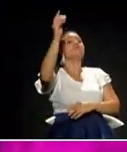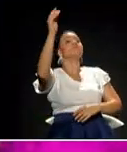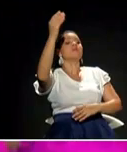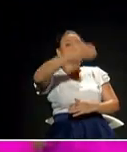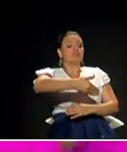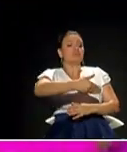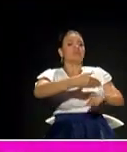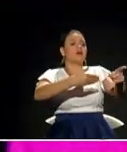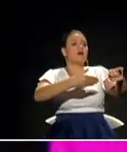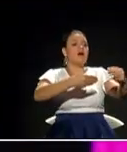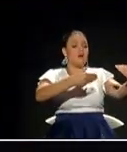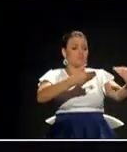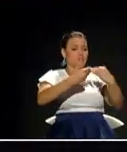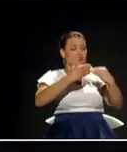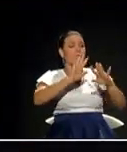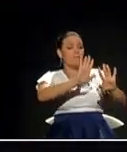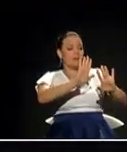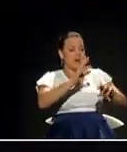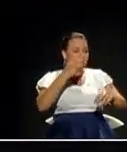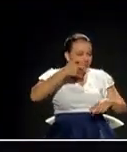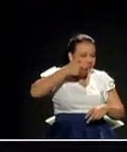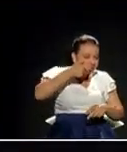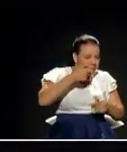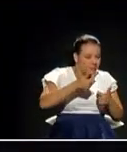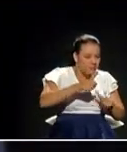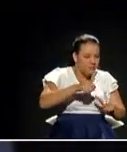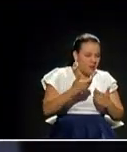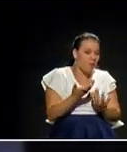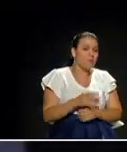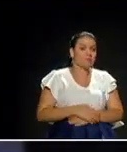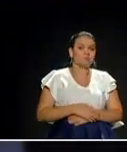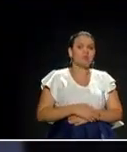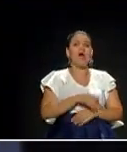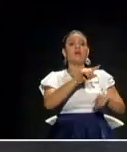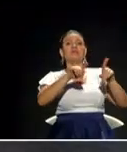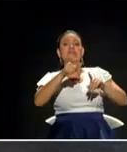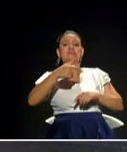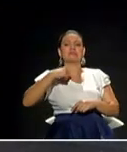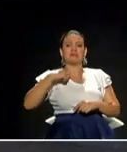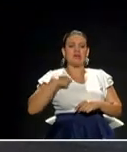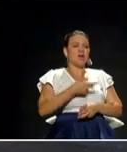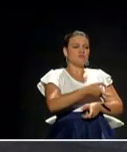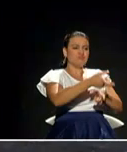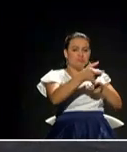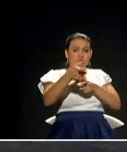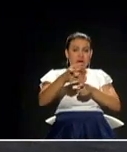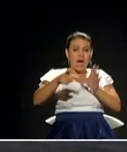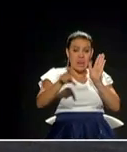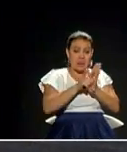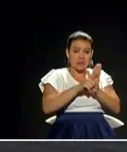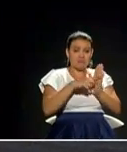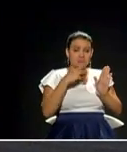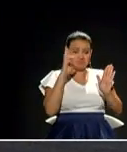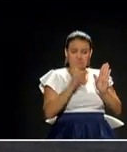tener más de un millón de armas ilegales y hay que entrar a controlar las tiempo candidato vamos a replicar en orden vamos con la